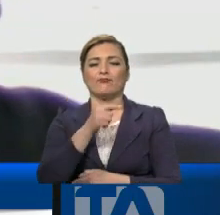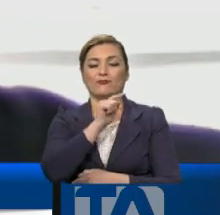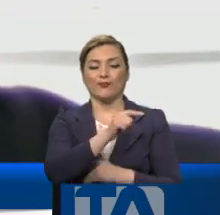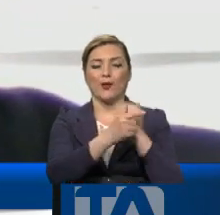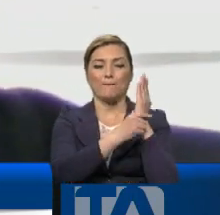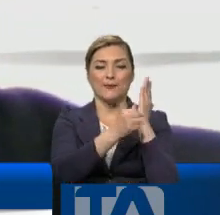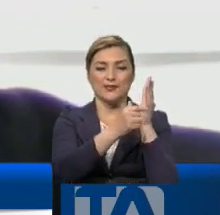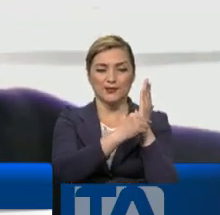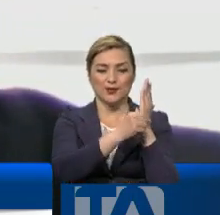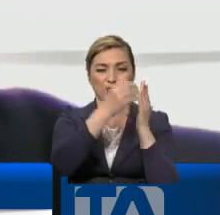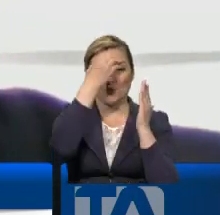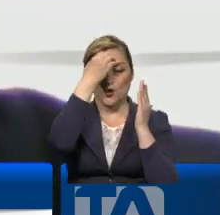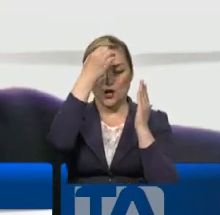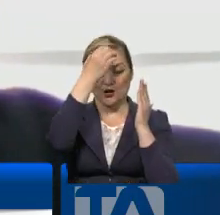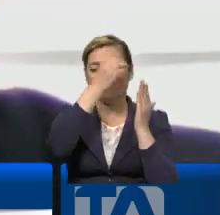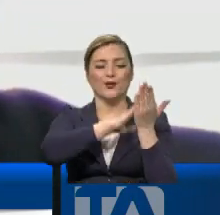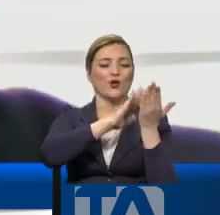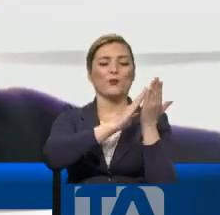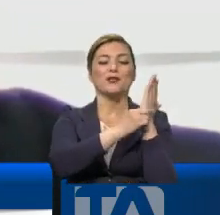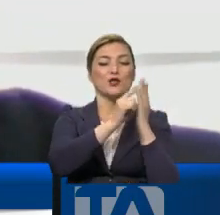lo vamos coordinando más o menos con